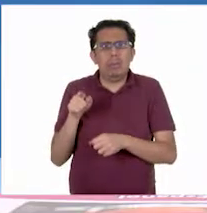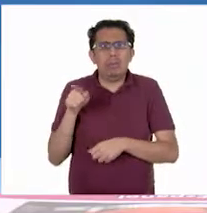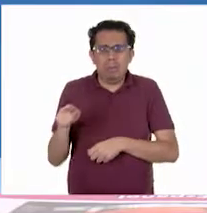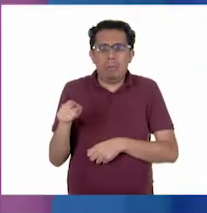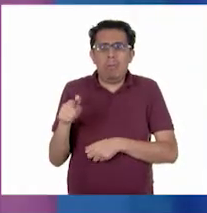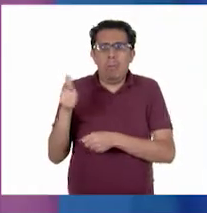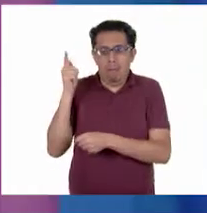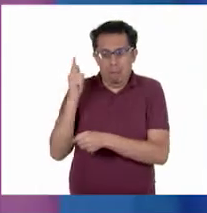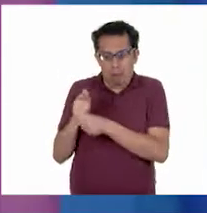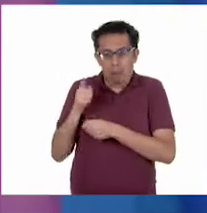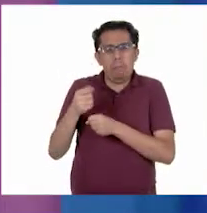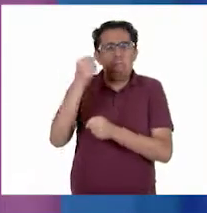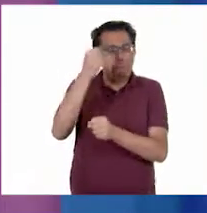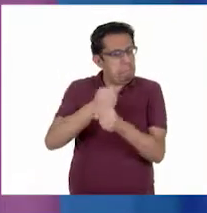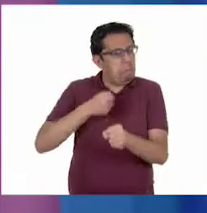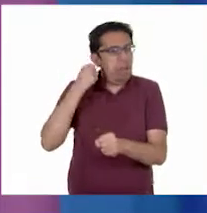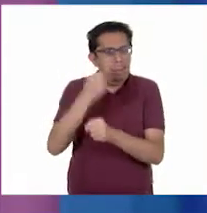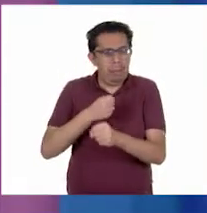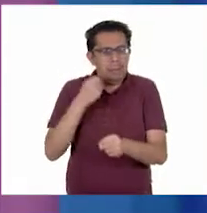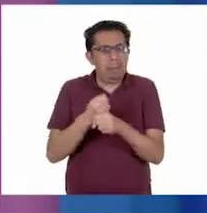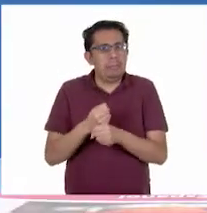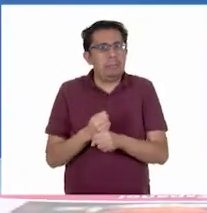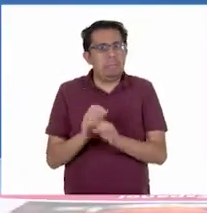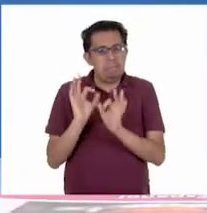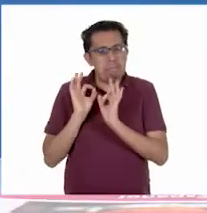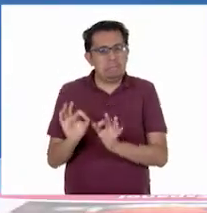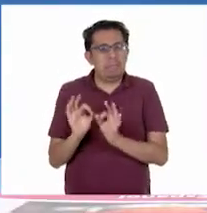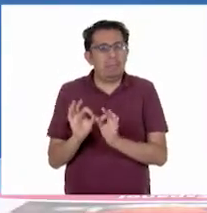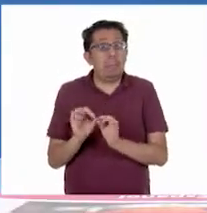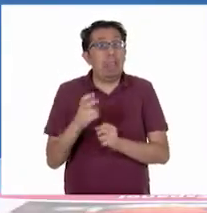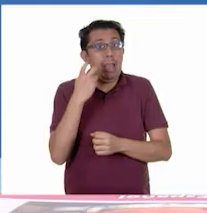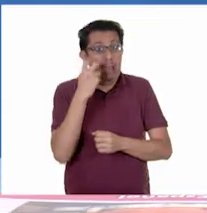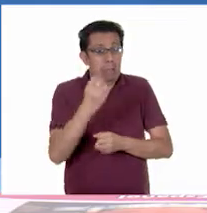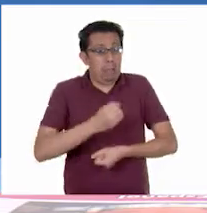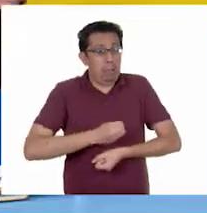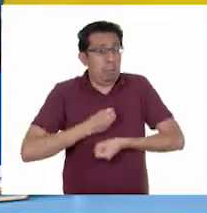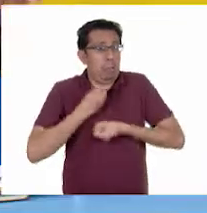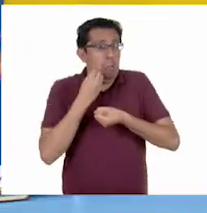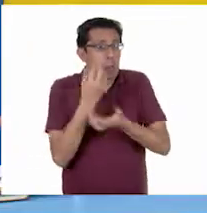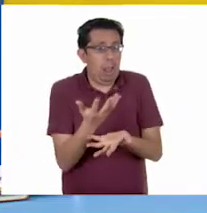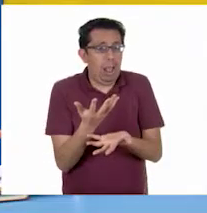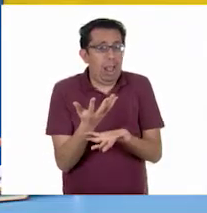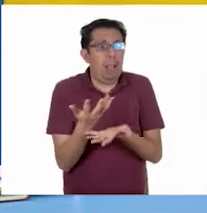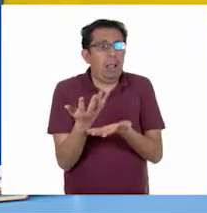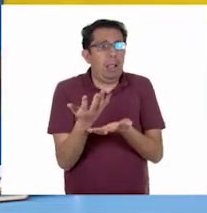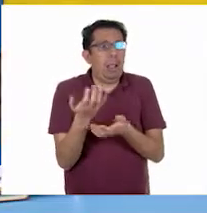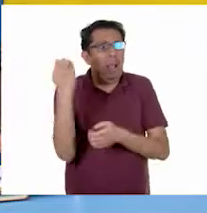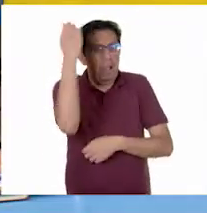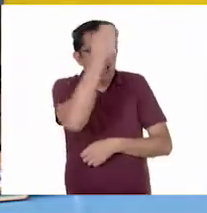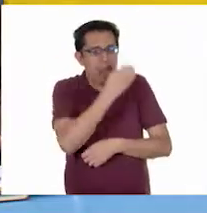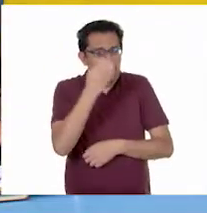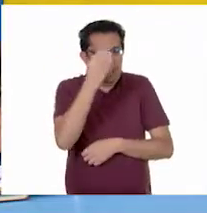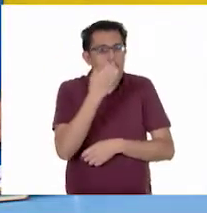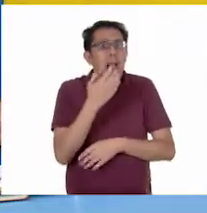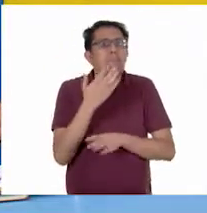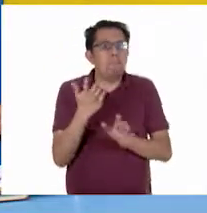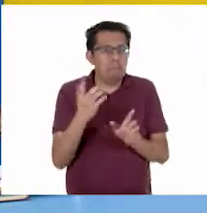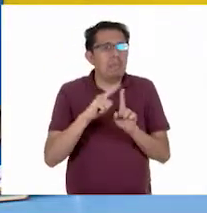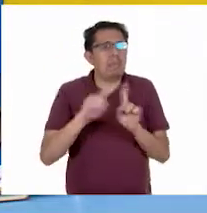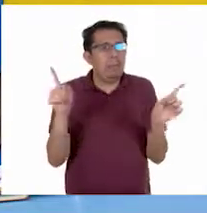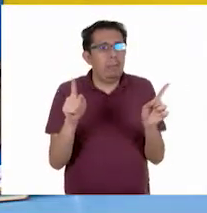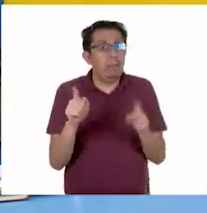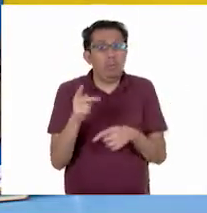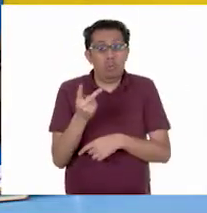estado practicando, ¿eh? Perfecto. Para analizar este haiku, vamos a cambiar un poquito la dinámica. Fíjense, tú